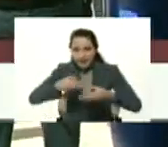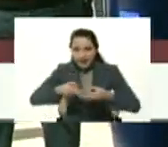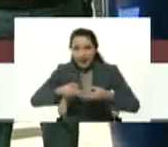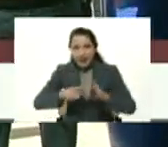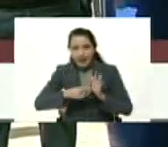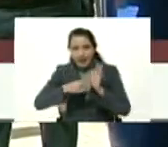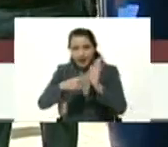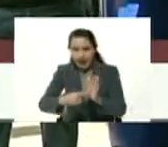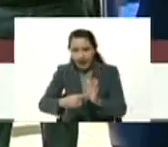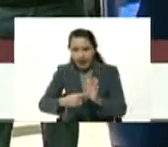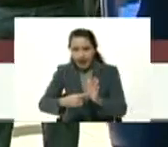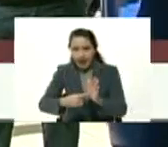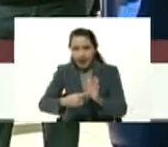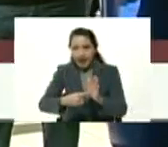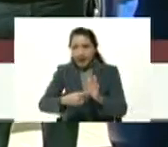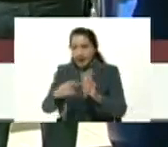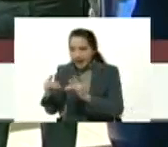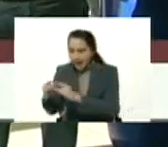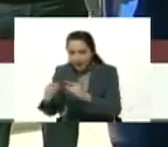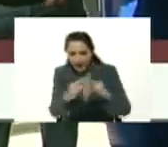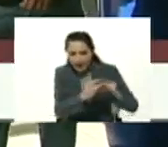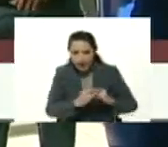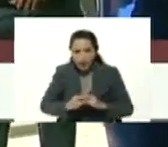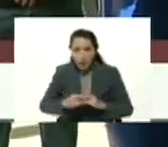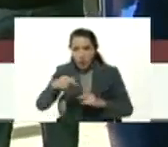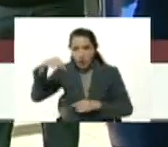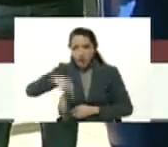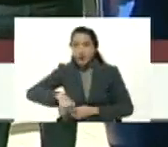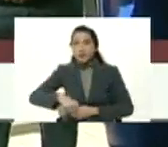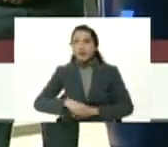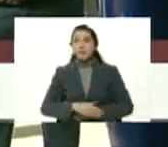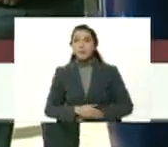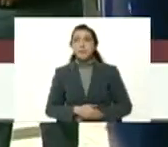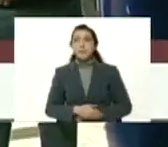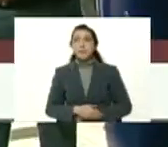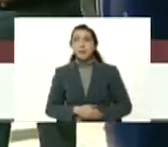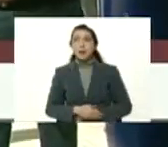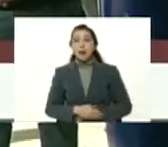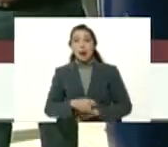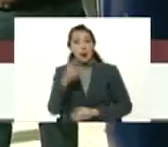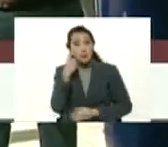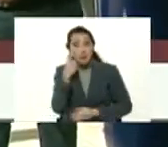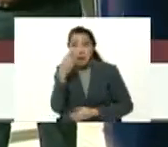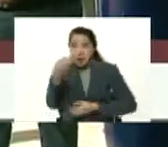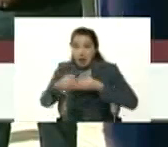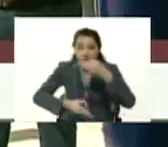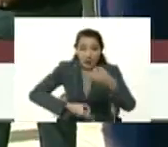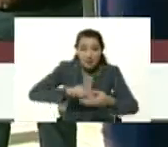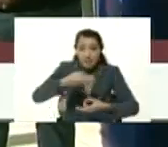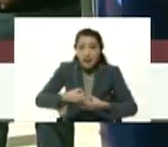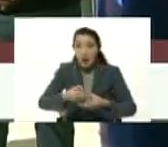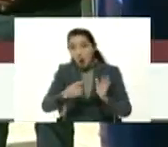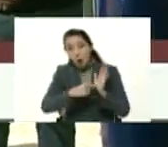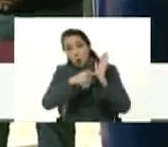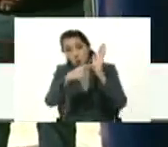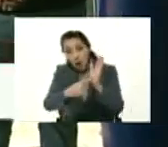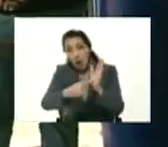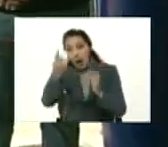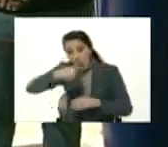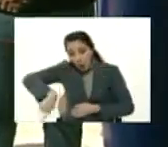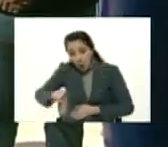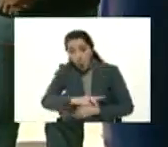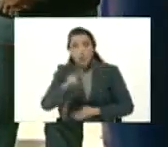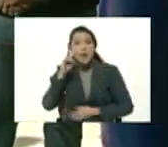Varios kiosquitos, diría alguno, ¿verdad? Vamos a ver uno por uno, vamos a mostrárselo para que ustedes